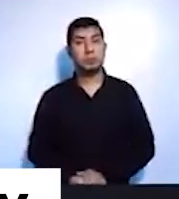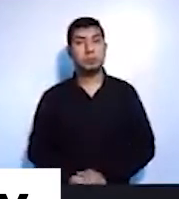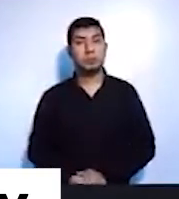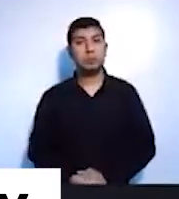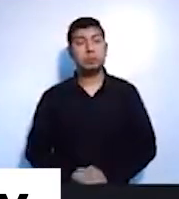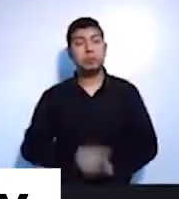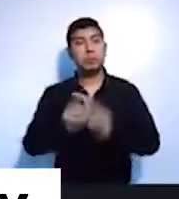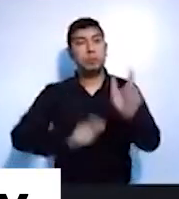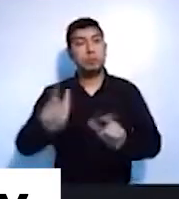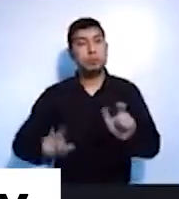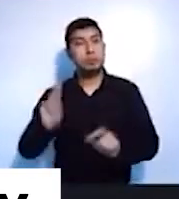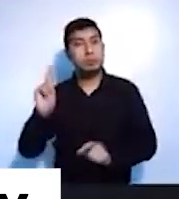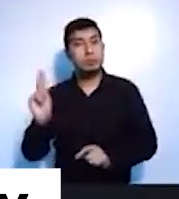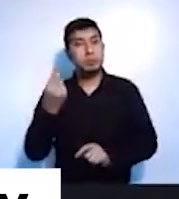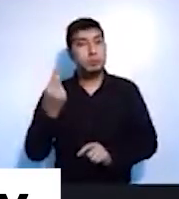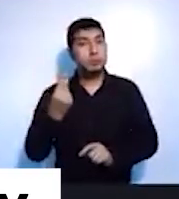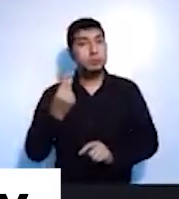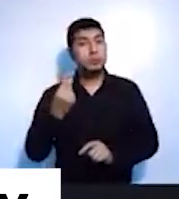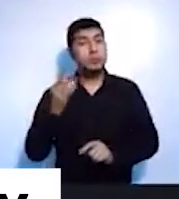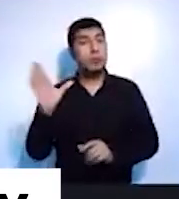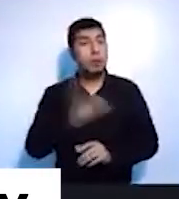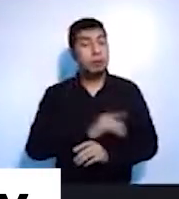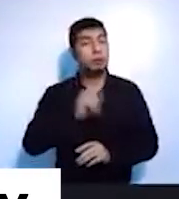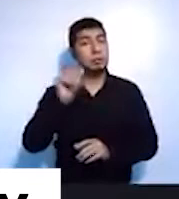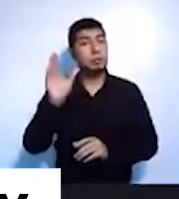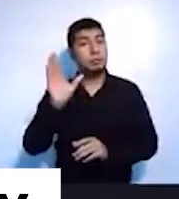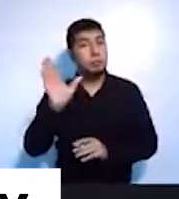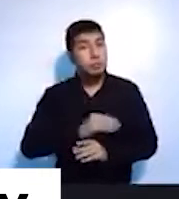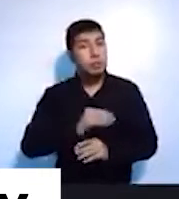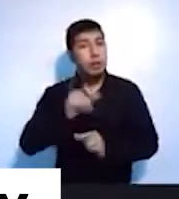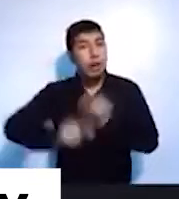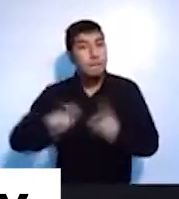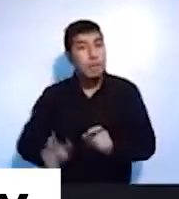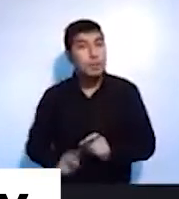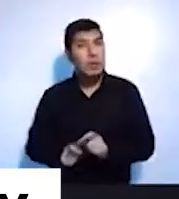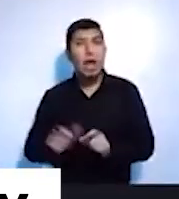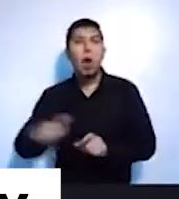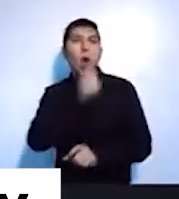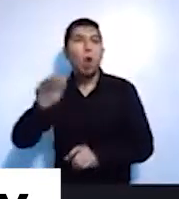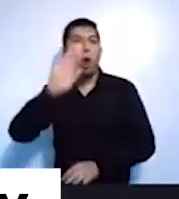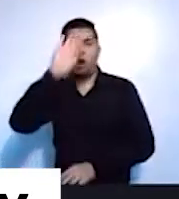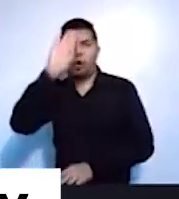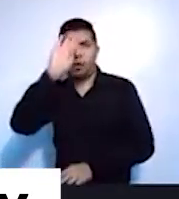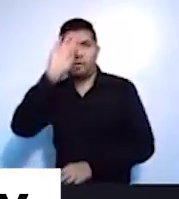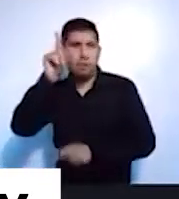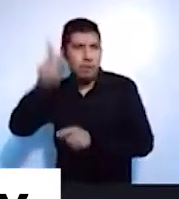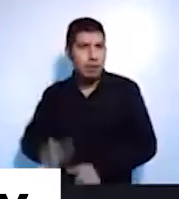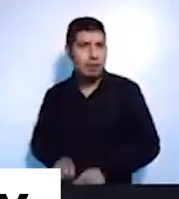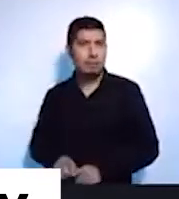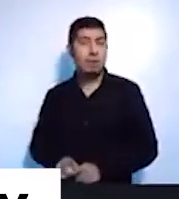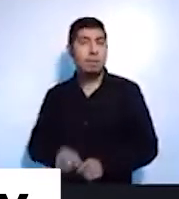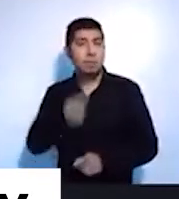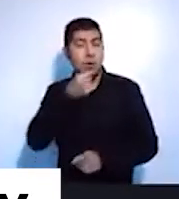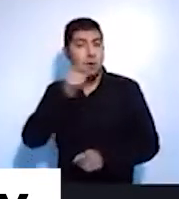han fallecido, la mayoría de ellas hemos identificado factores de riesgo muy importantes, entre los que destacan